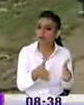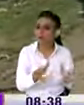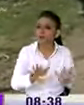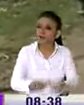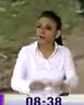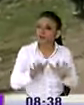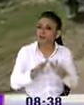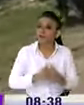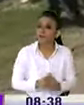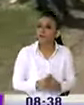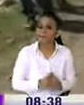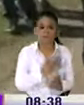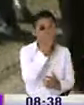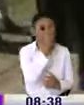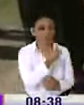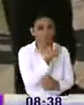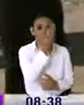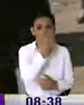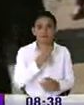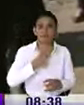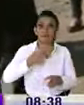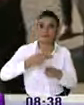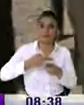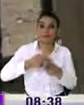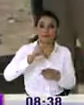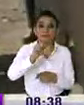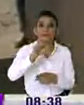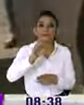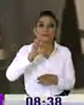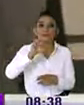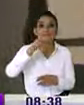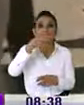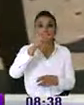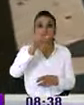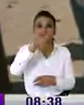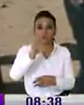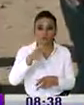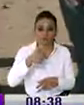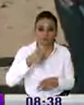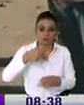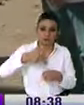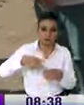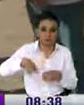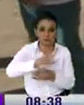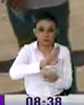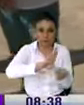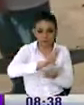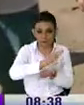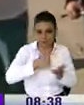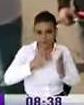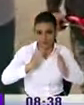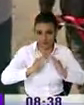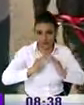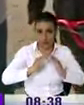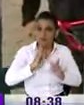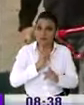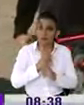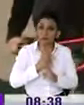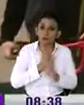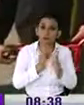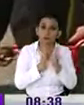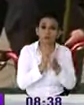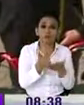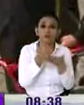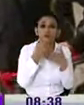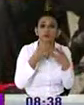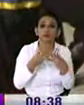aún. Bueno, buenos días, mi nombre es Sergio Kitz, morador de Colinas del Norte. La verdad, nosotros estamos pidiendo a ver cómo nos pudieran